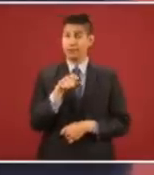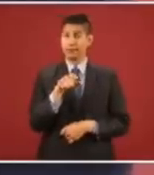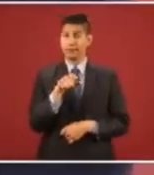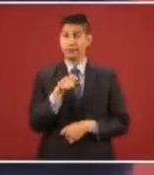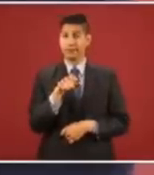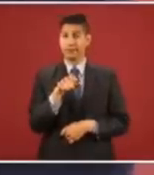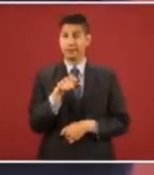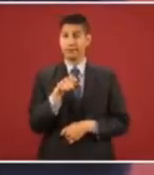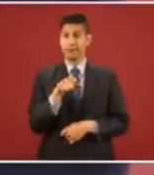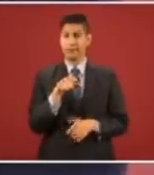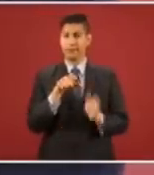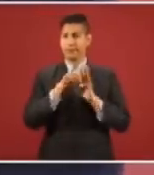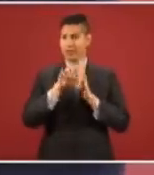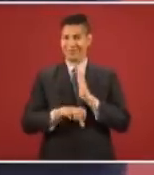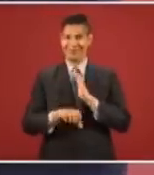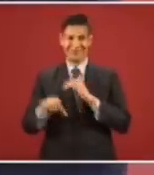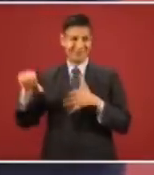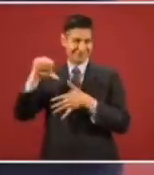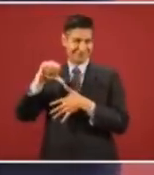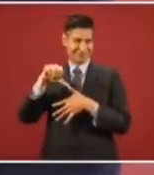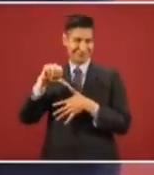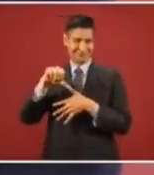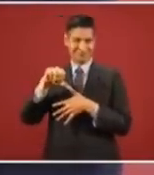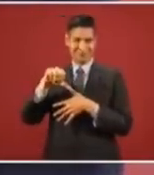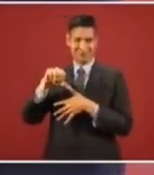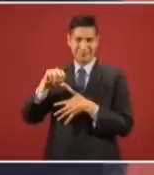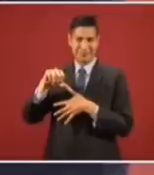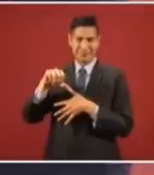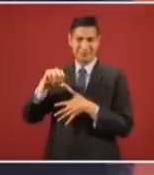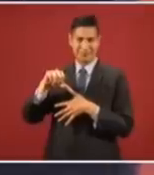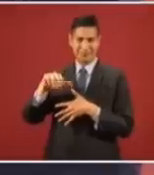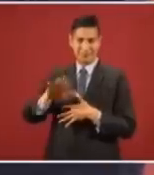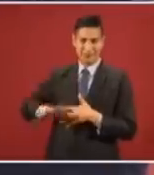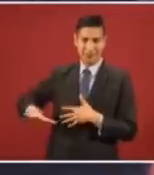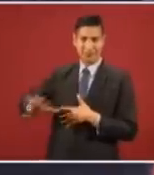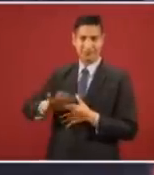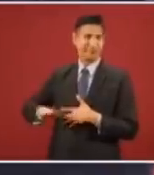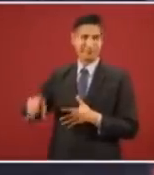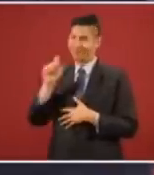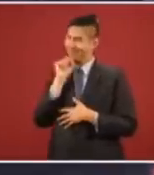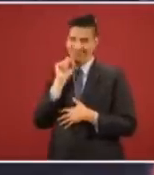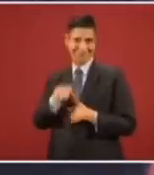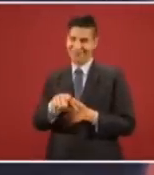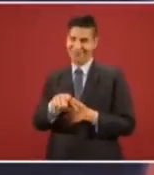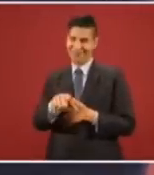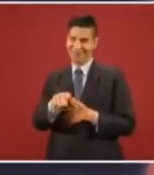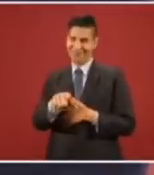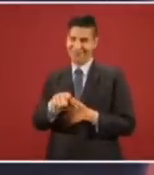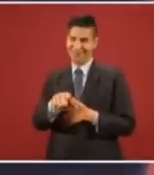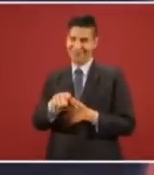mismo que sucede en Centroamérica. Por eso, para nosotros lo